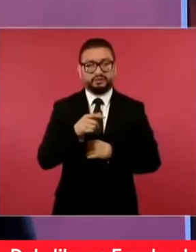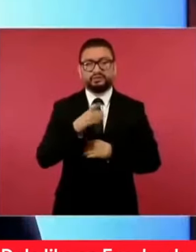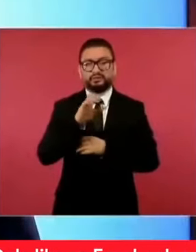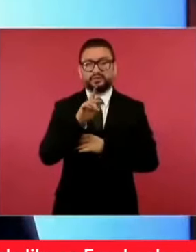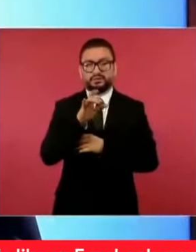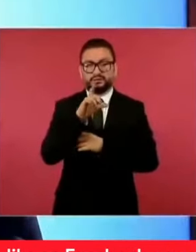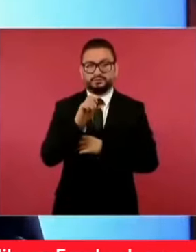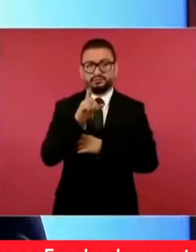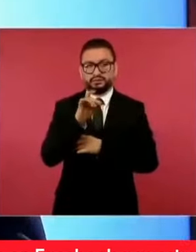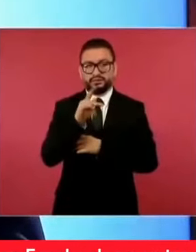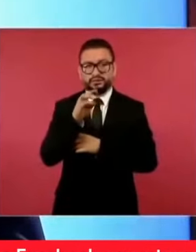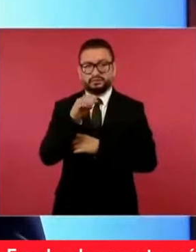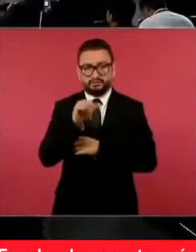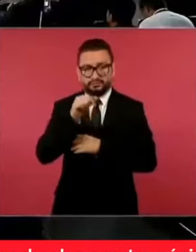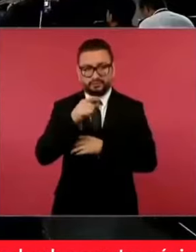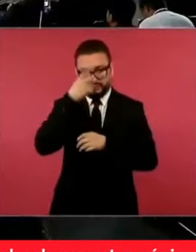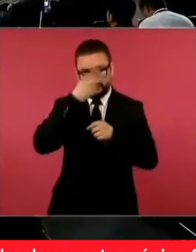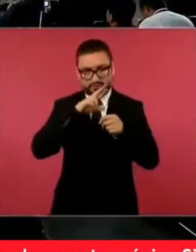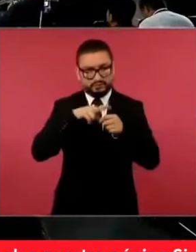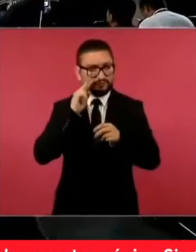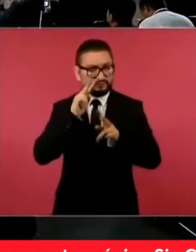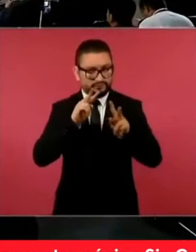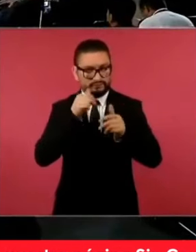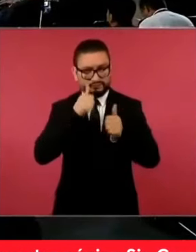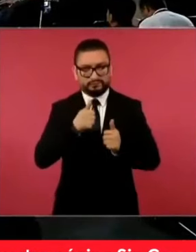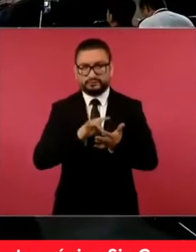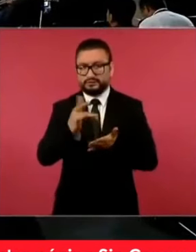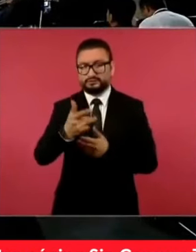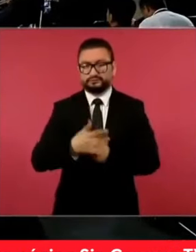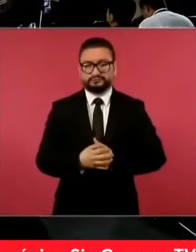Lerma, director de Altán Redes. Gracias.